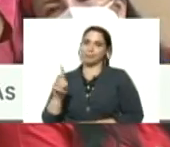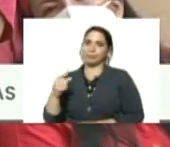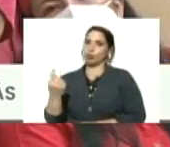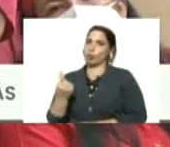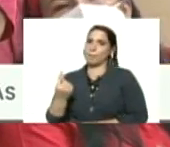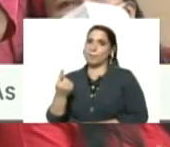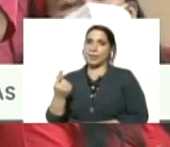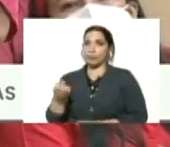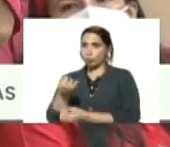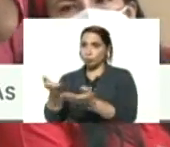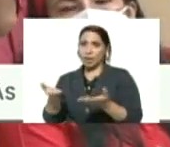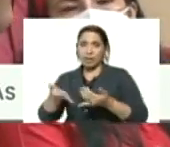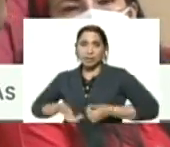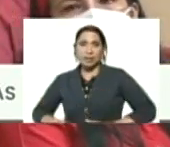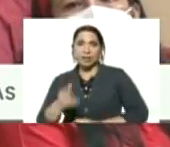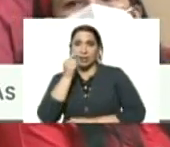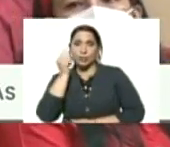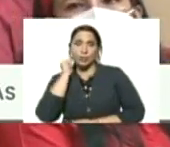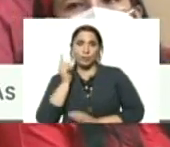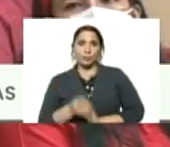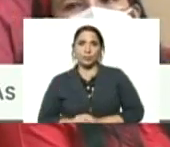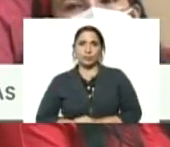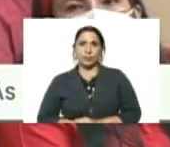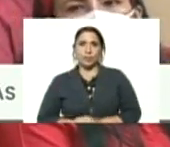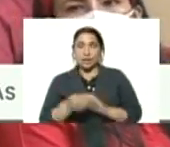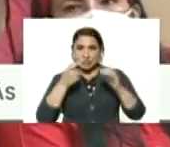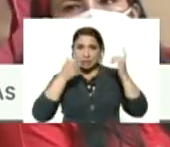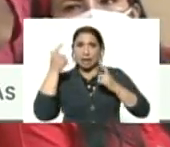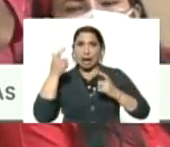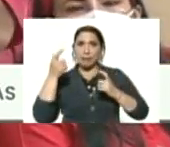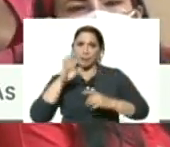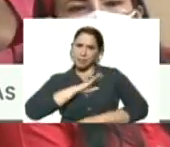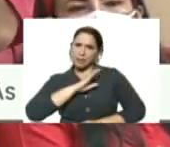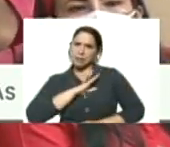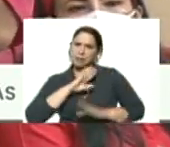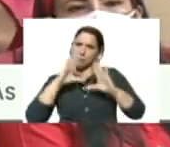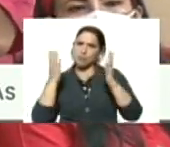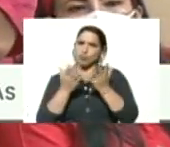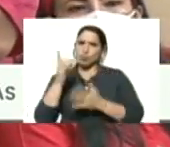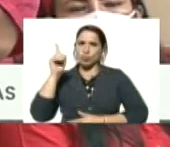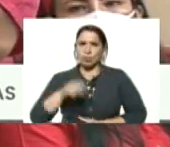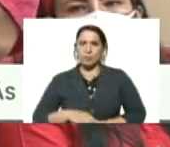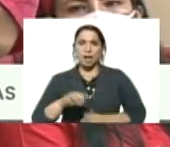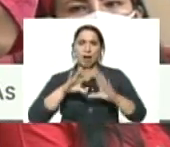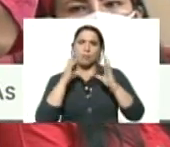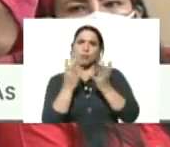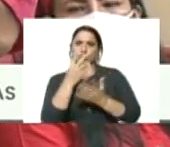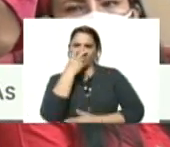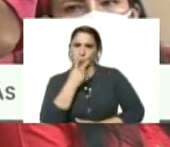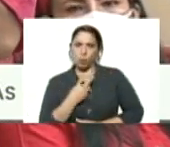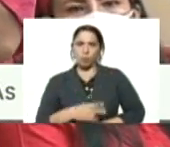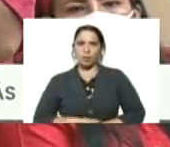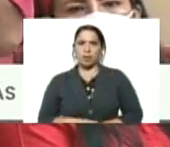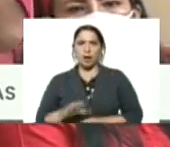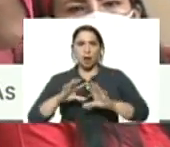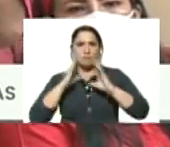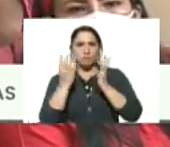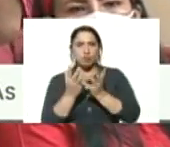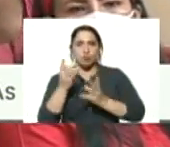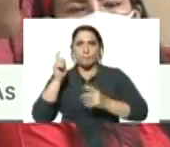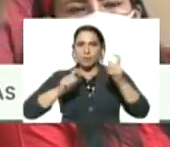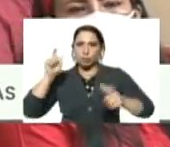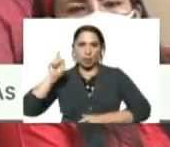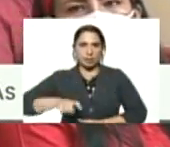ellas, de ellos. Chávez le pertenece al mundo y sobre todo le pertenece al mundo pobre, al mundo de los